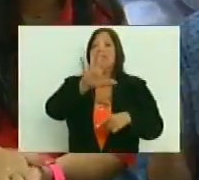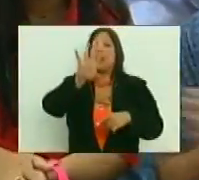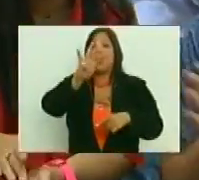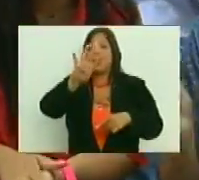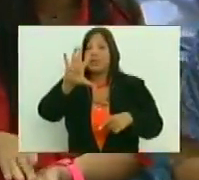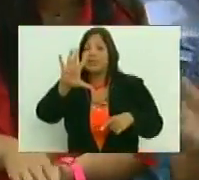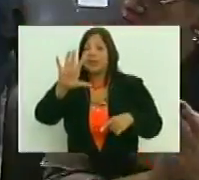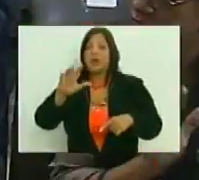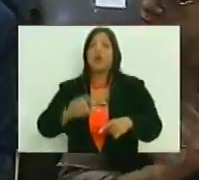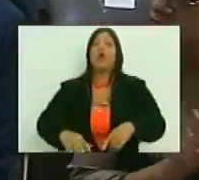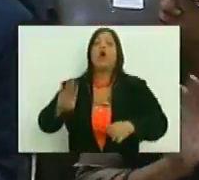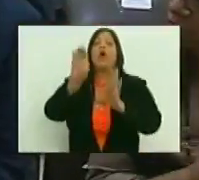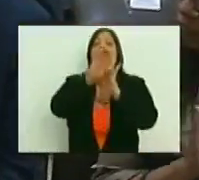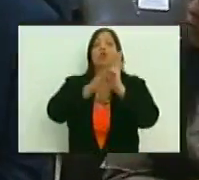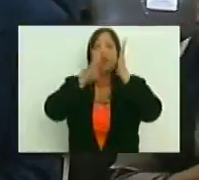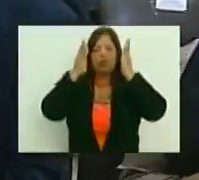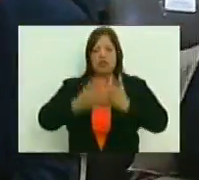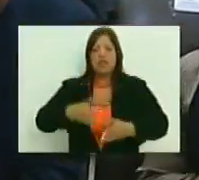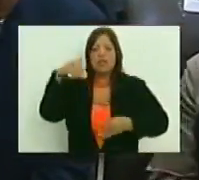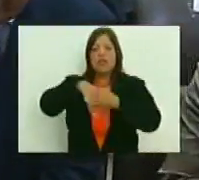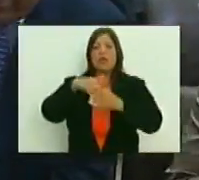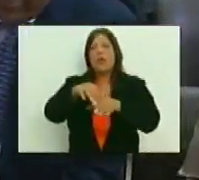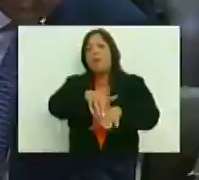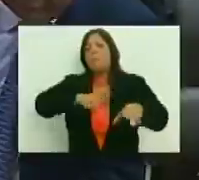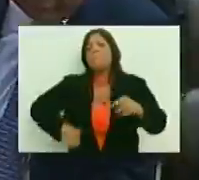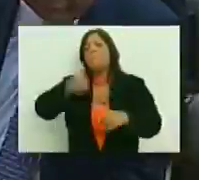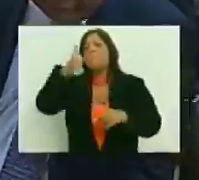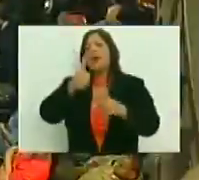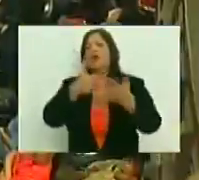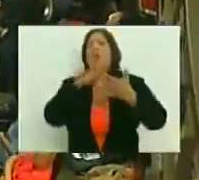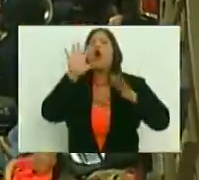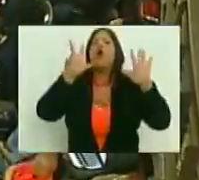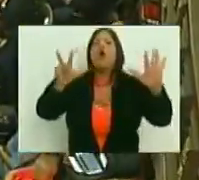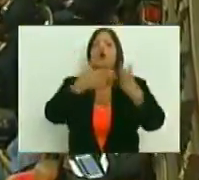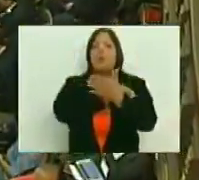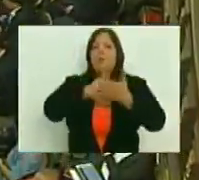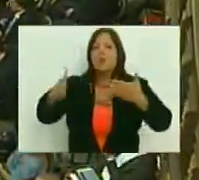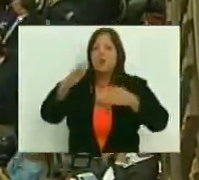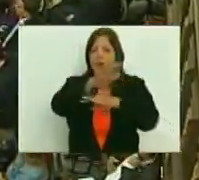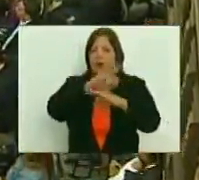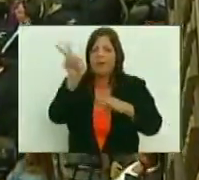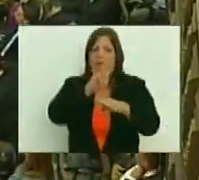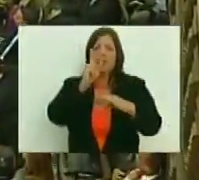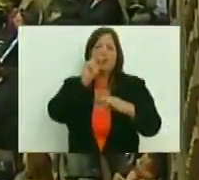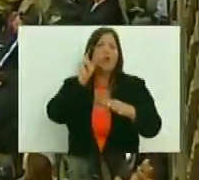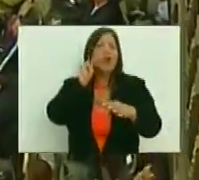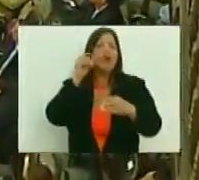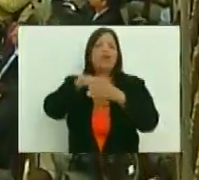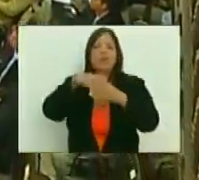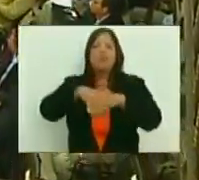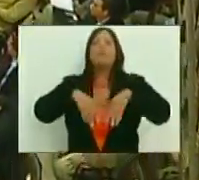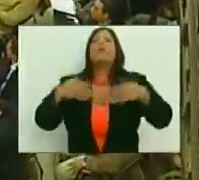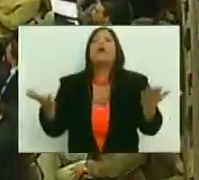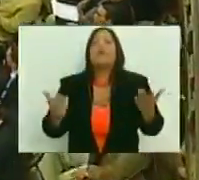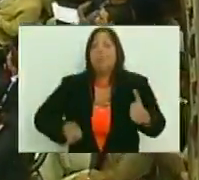545 constituyentes electos por más de 8 millones de venezolanos. ¿Para qué más, pues?